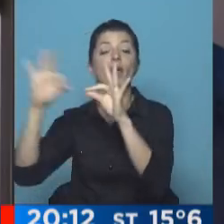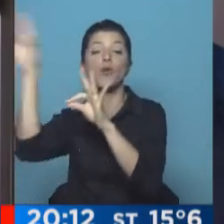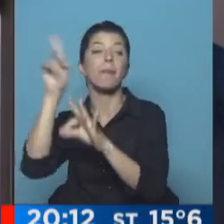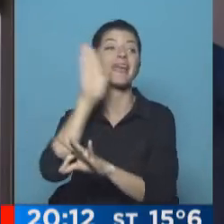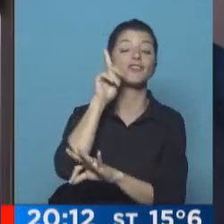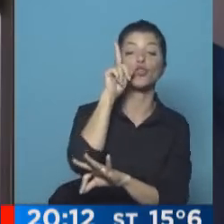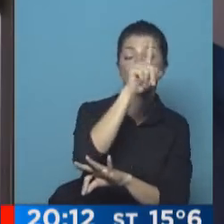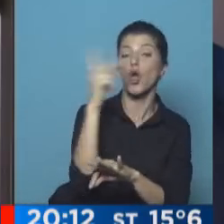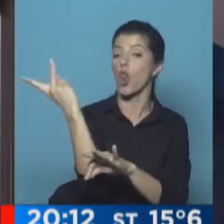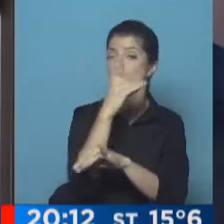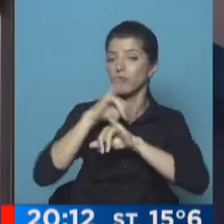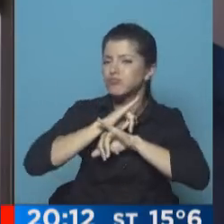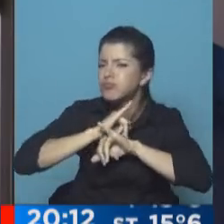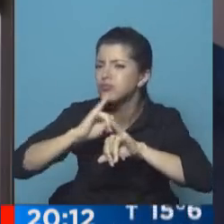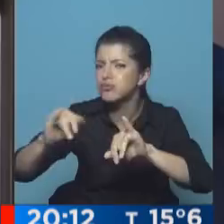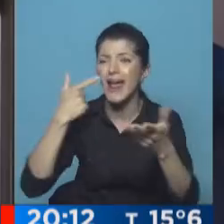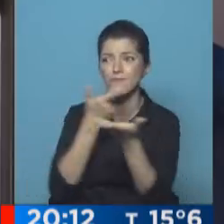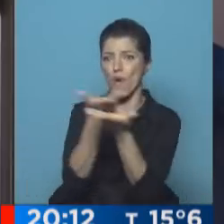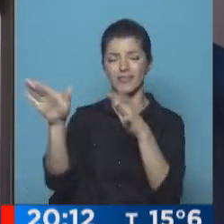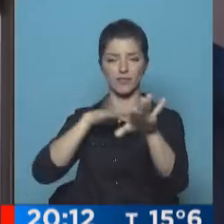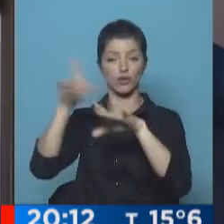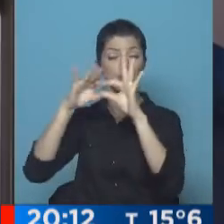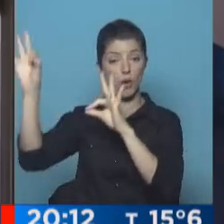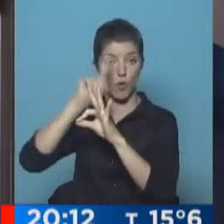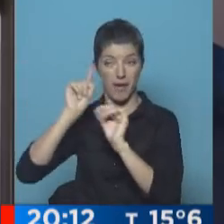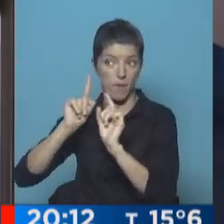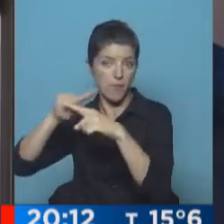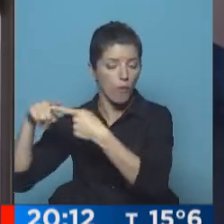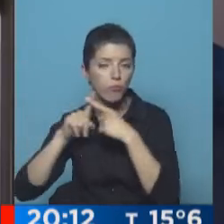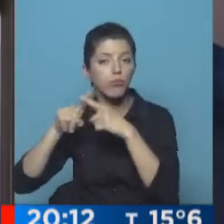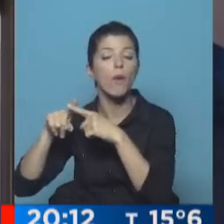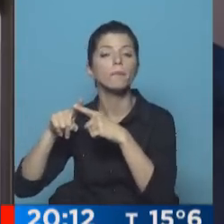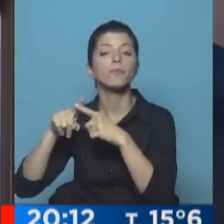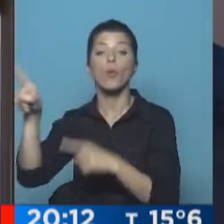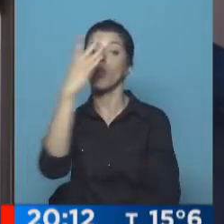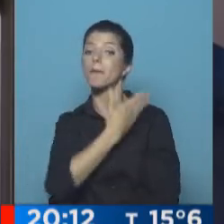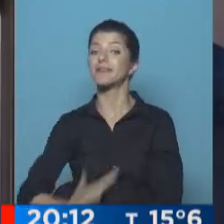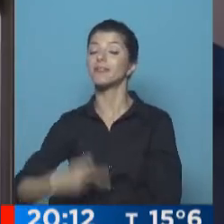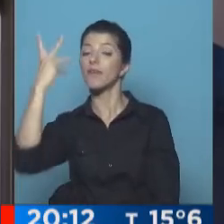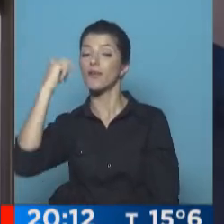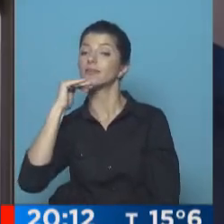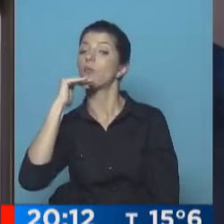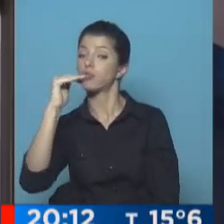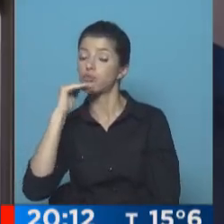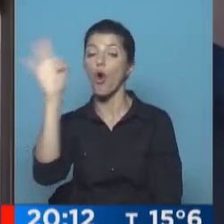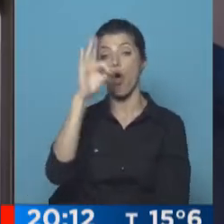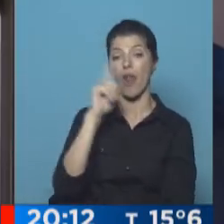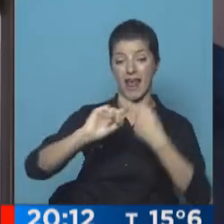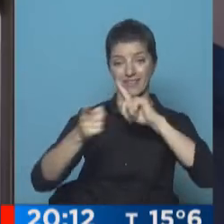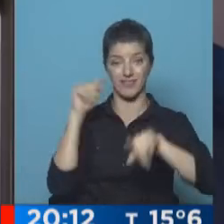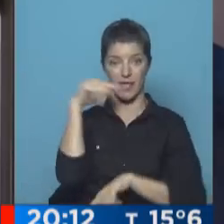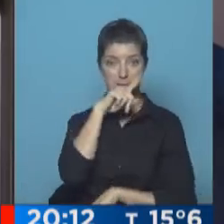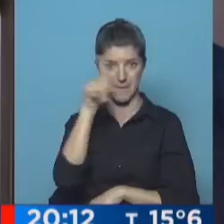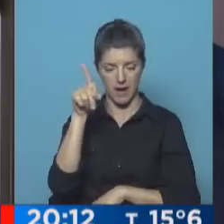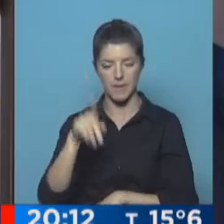difundiendo lo que pasa en Europa y por supuesto lo que se debate en Europa cuando habla el presidente Francia o habla la canciller francesa pero